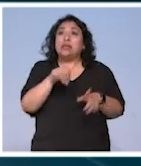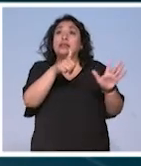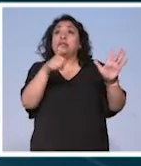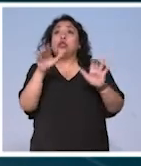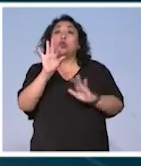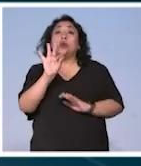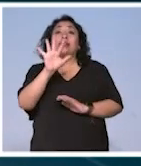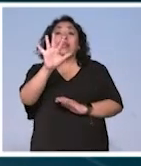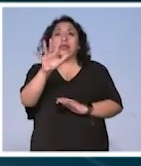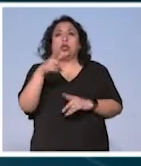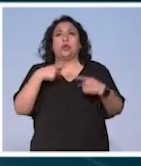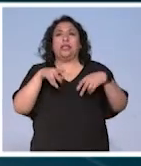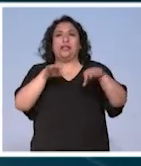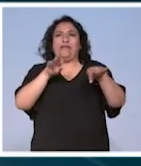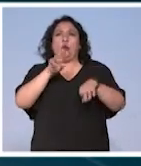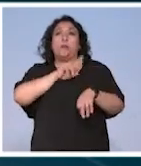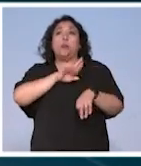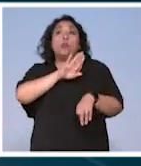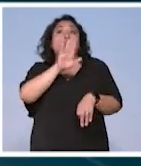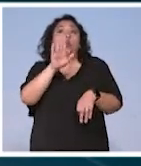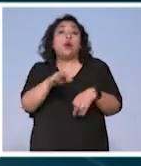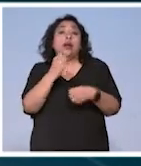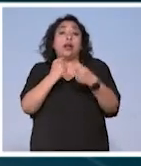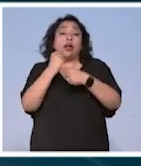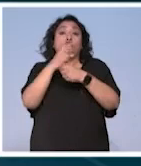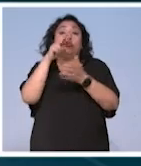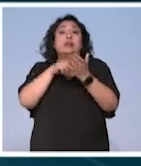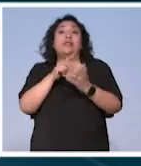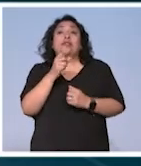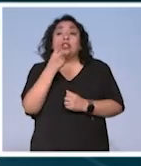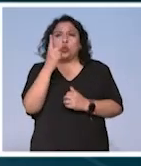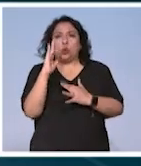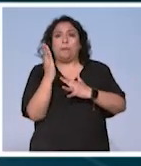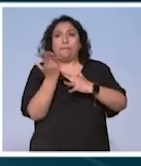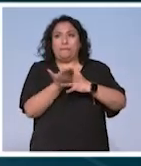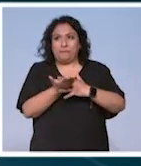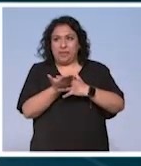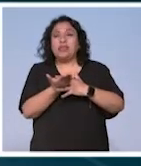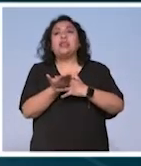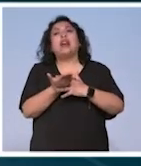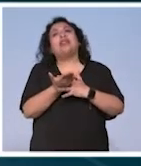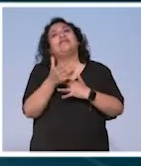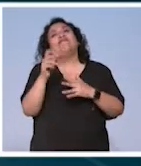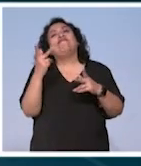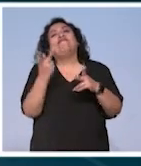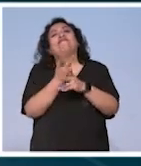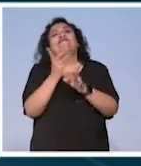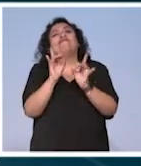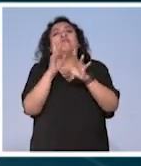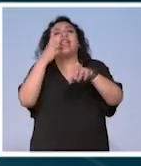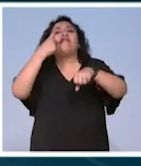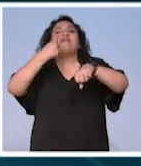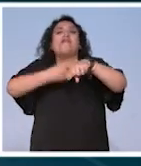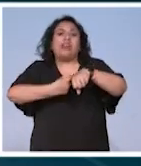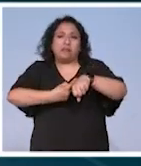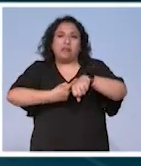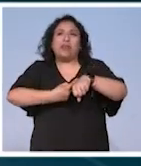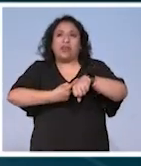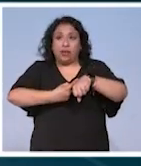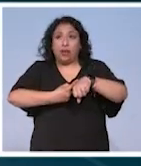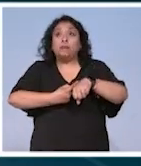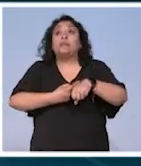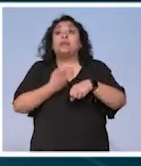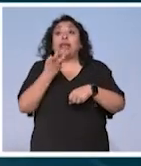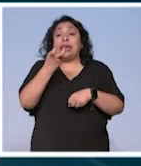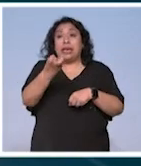645 empleados del sector privado fallecieron en 2021, la mitad de ellos a consecuencia de la enfermedad resultante.